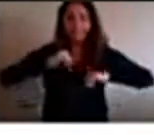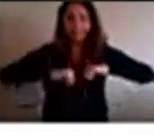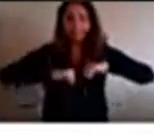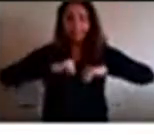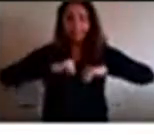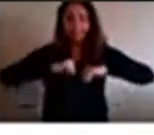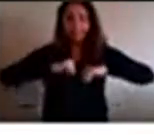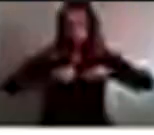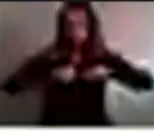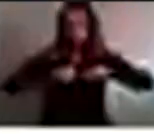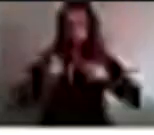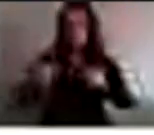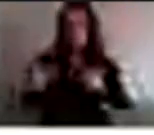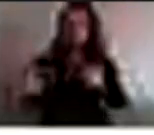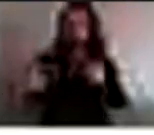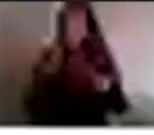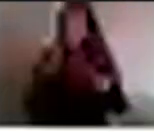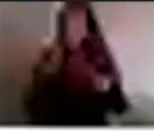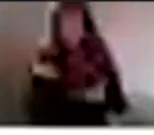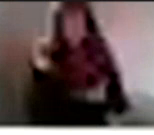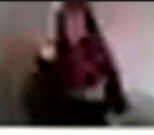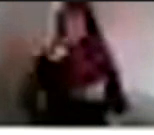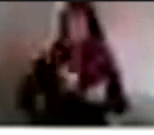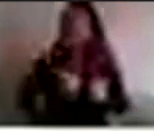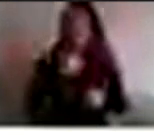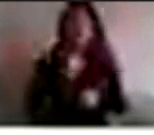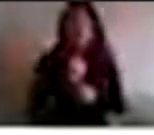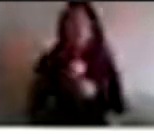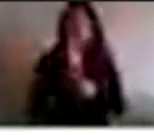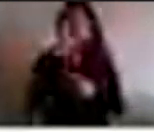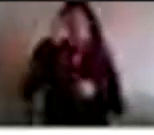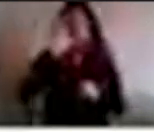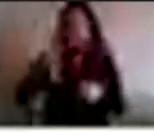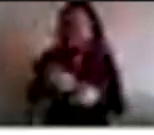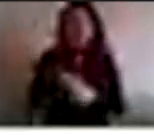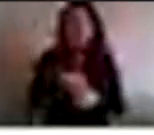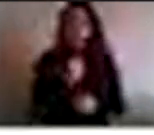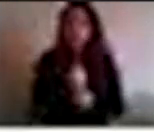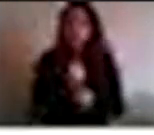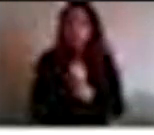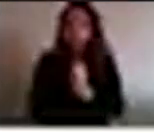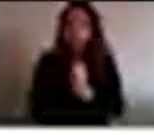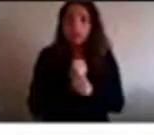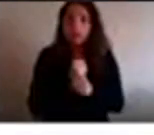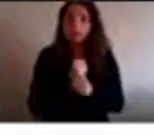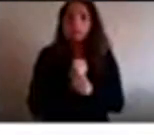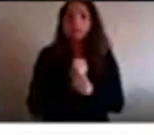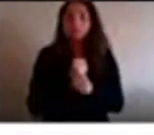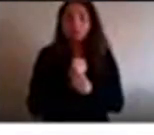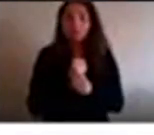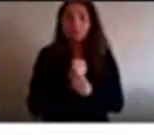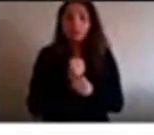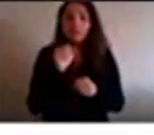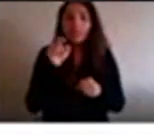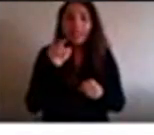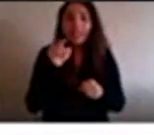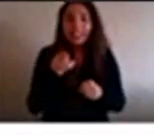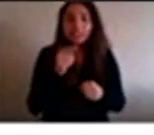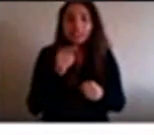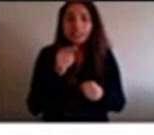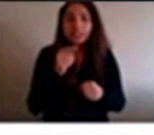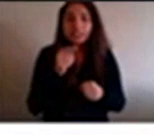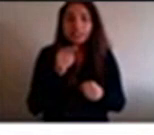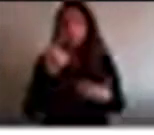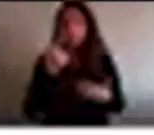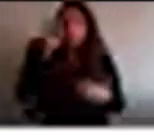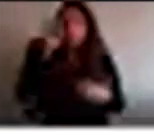Convención de los Derechos de las Personas con Discapacidad. Esa inclusión laboral debe ser porque la persona tiene las capacidades y las competencias, no